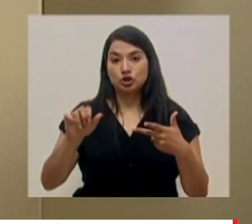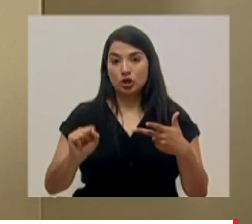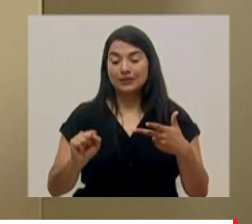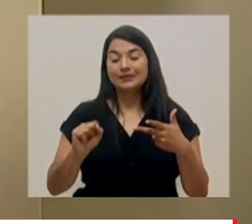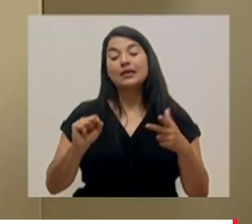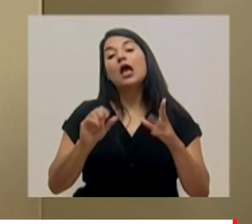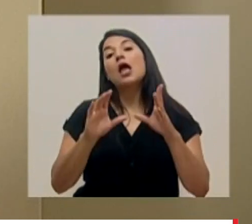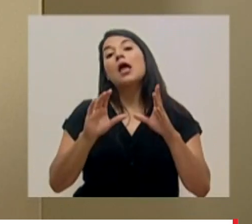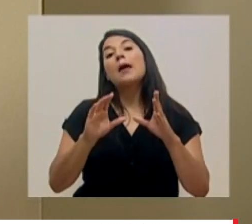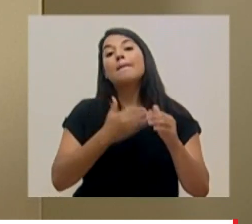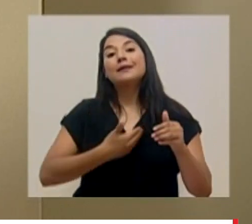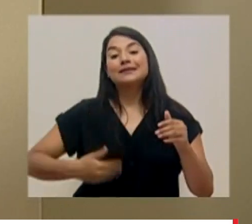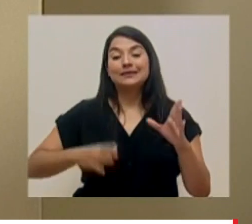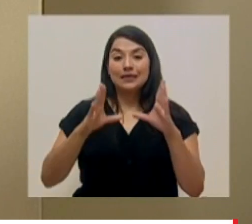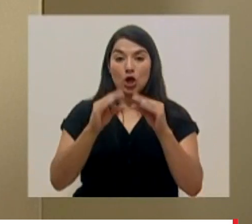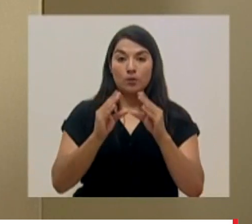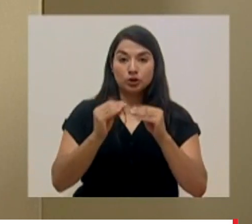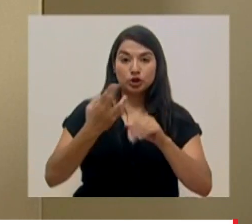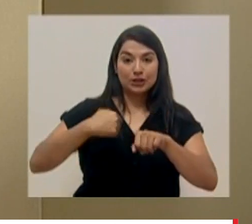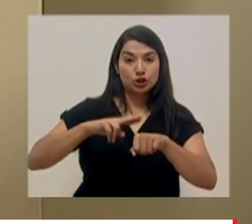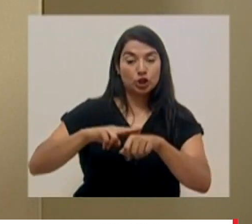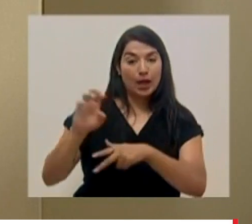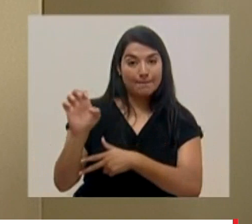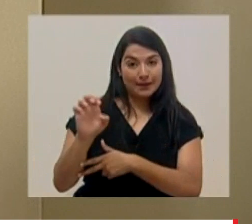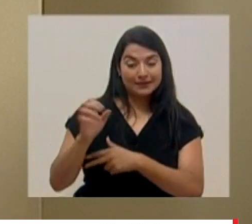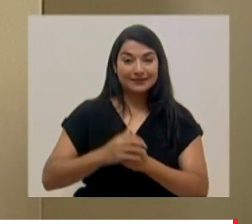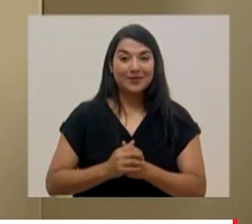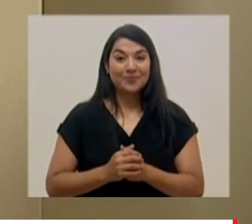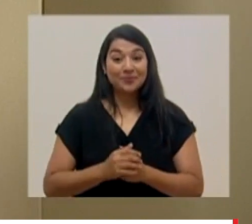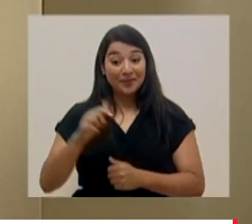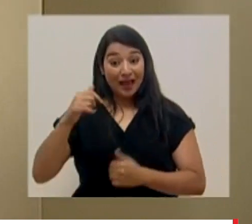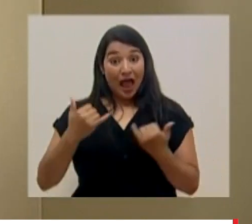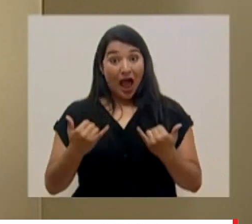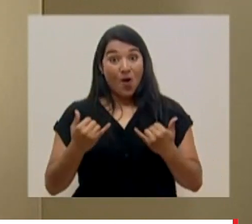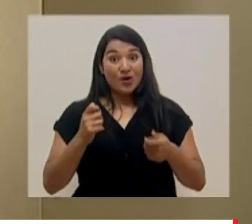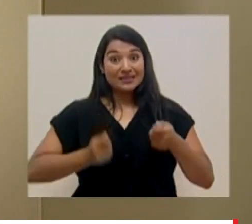Emergencias. En este mes de la patria